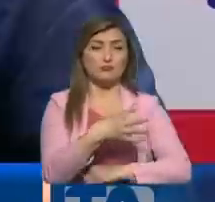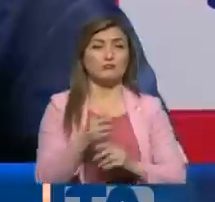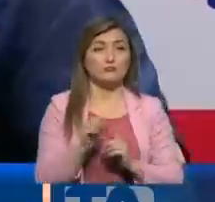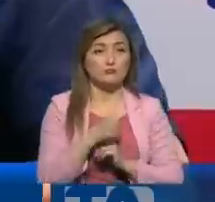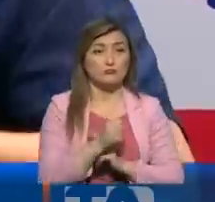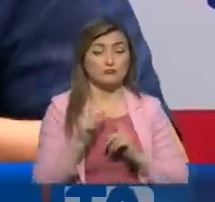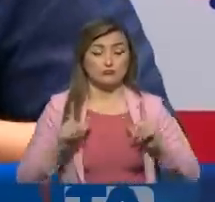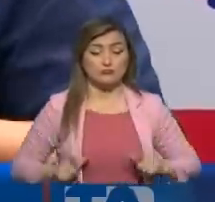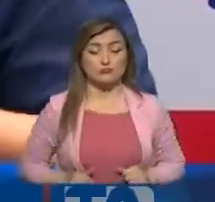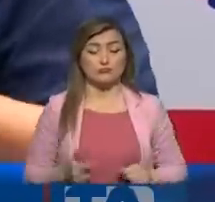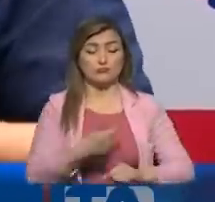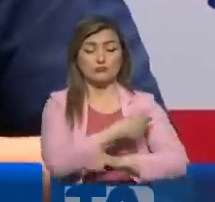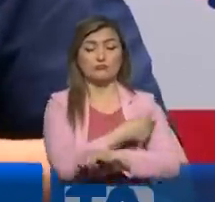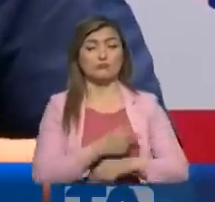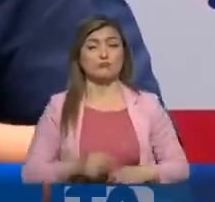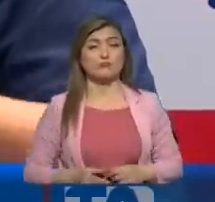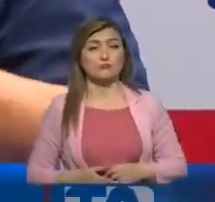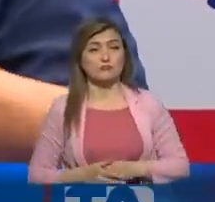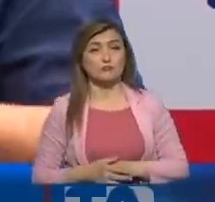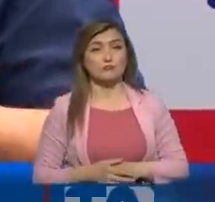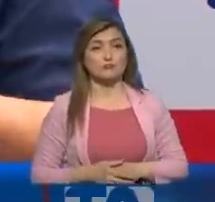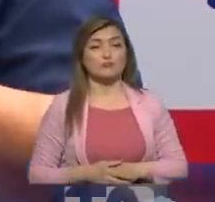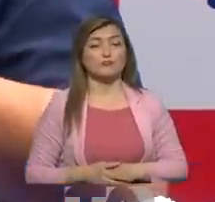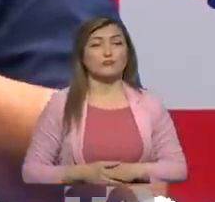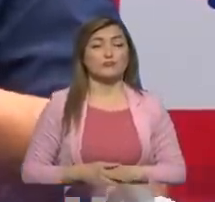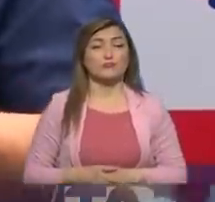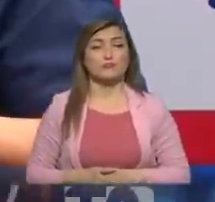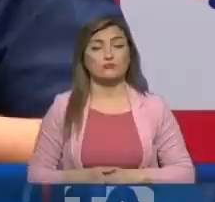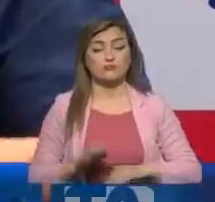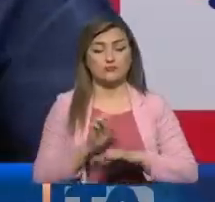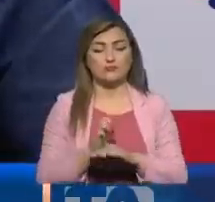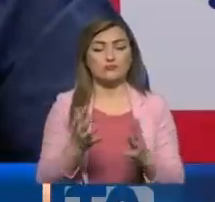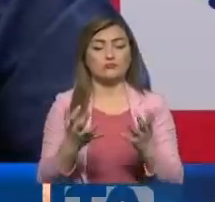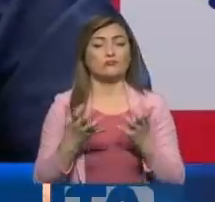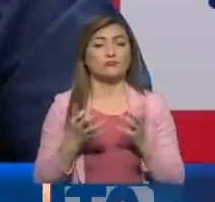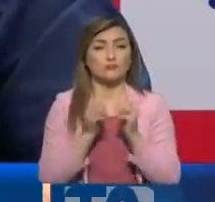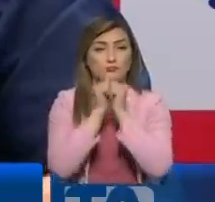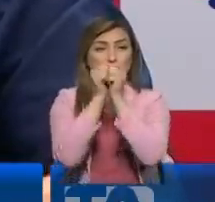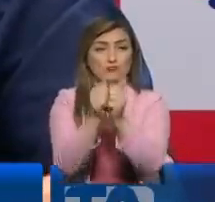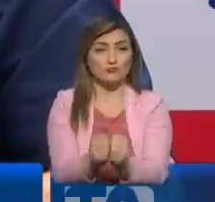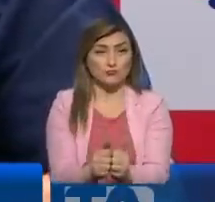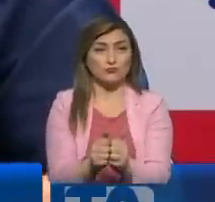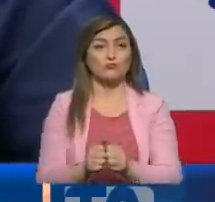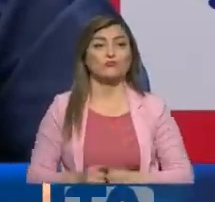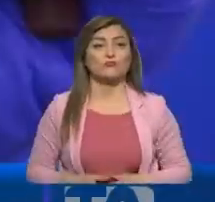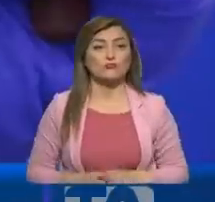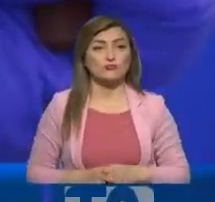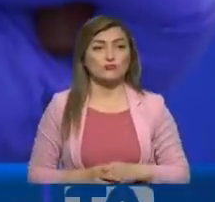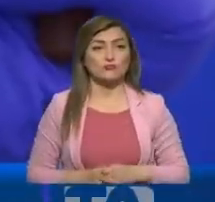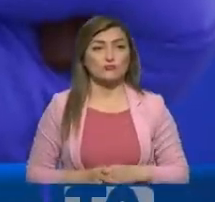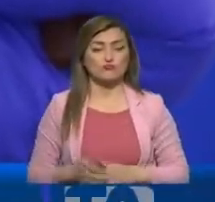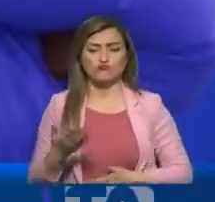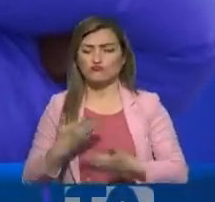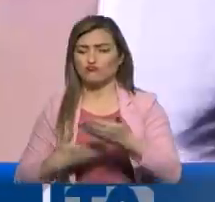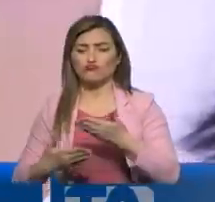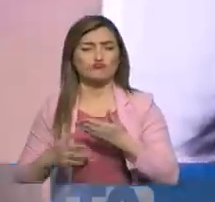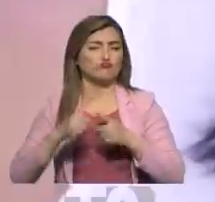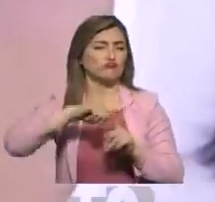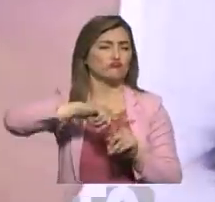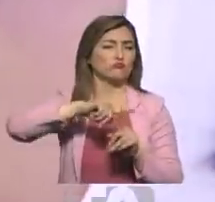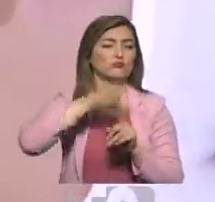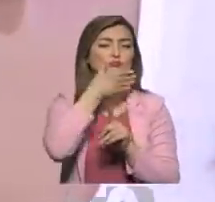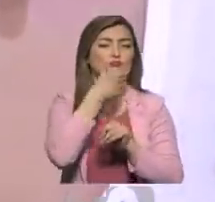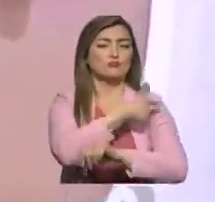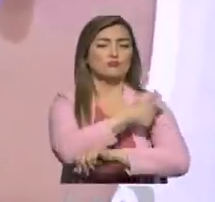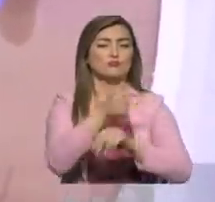vacunación. Y estamos en ese punto de darle al país esto que el país merece, unidad, bien común. Además, para mejorar la